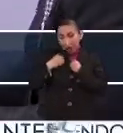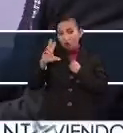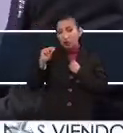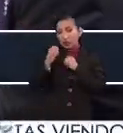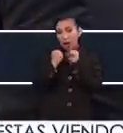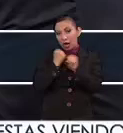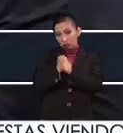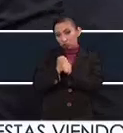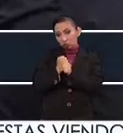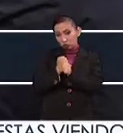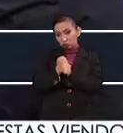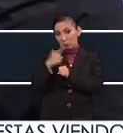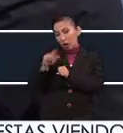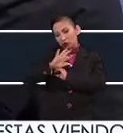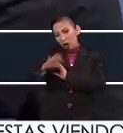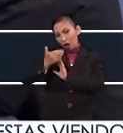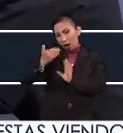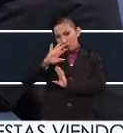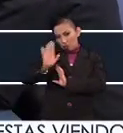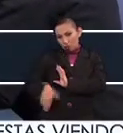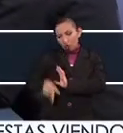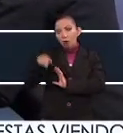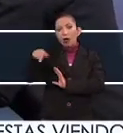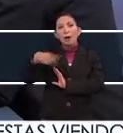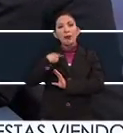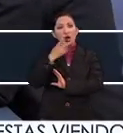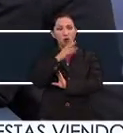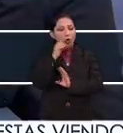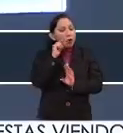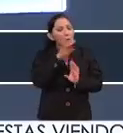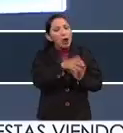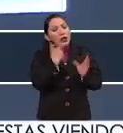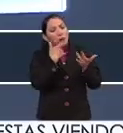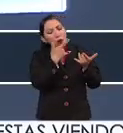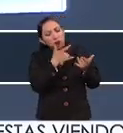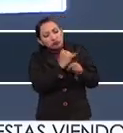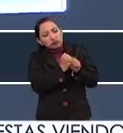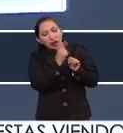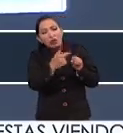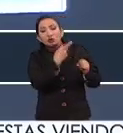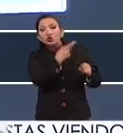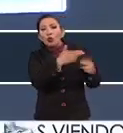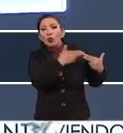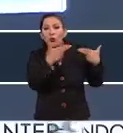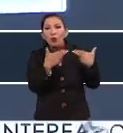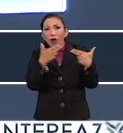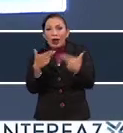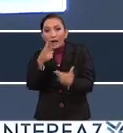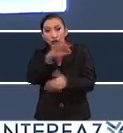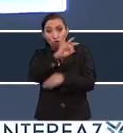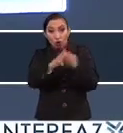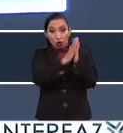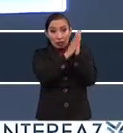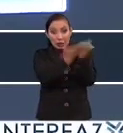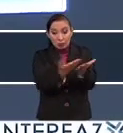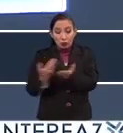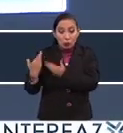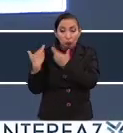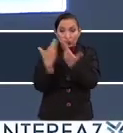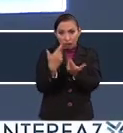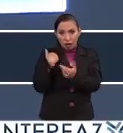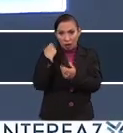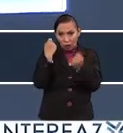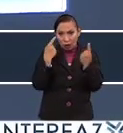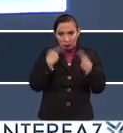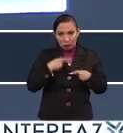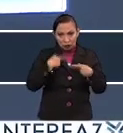año hicimos un homenaje diciendo cuáles fueron los legados de Carlos Monsiváis, y fue muy importante. Todos los libros, para aquellos que nos